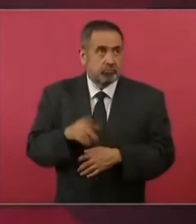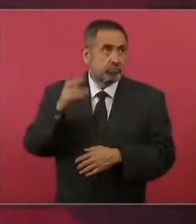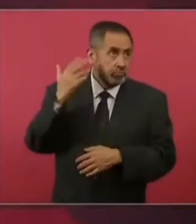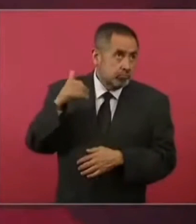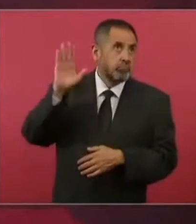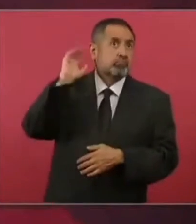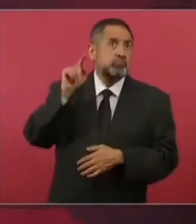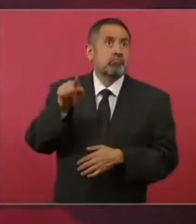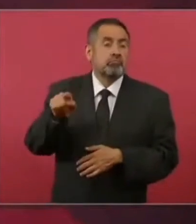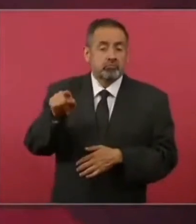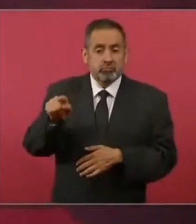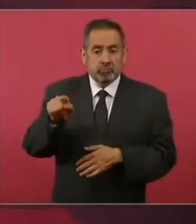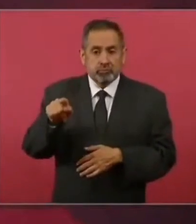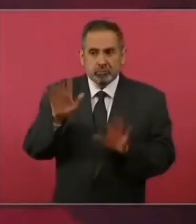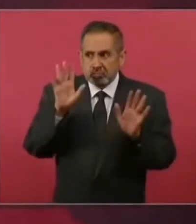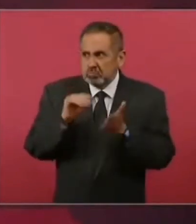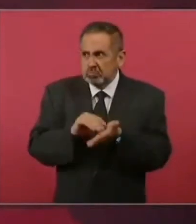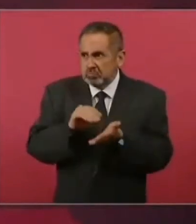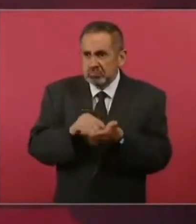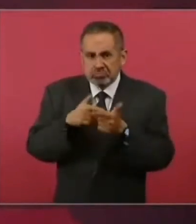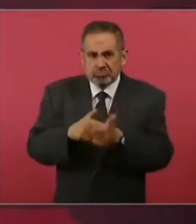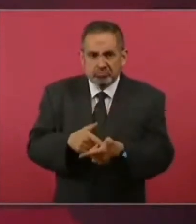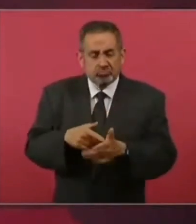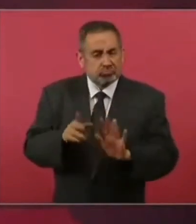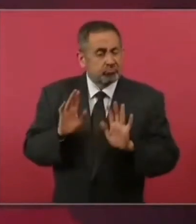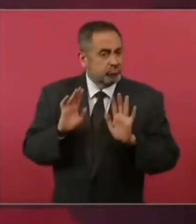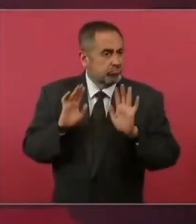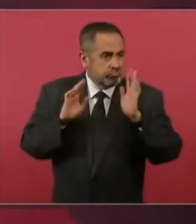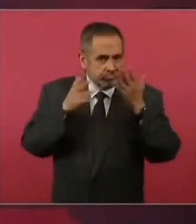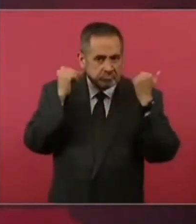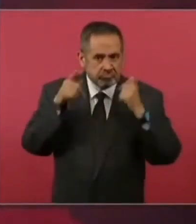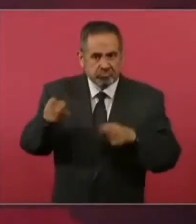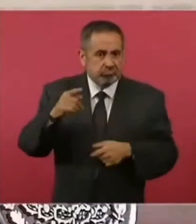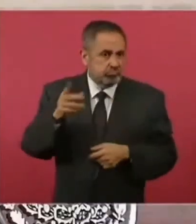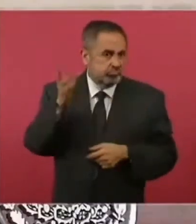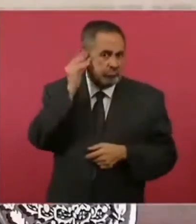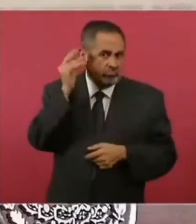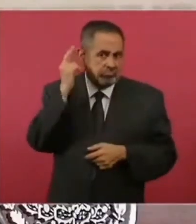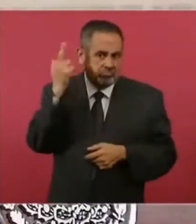tenía, no sé si siga teniendo